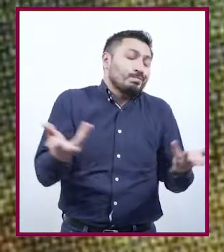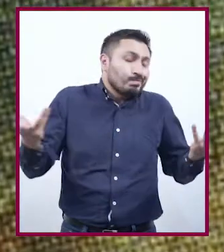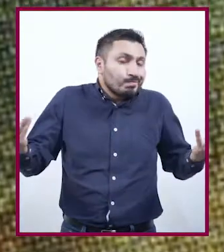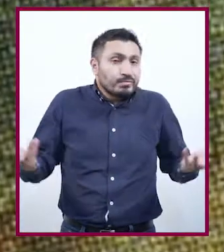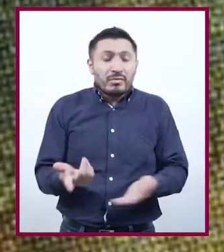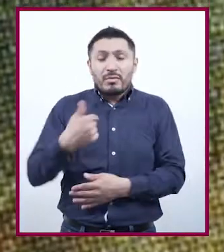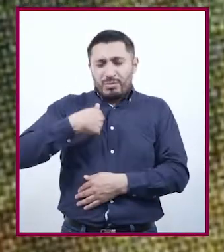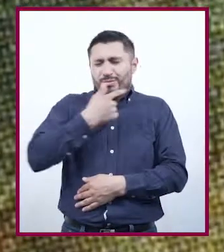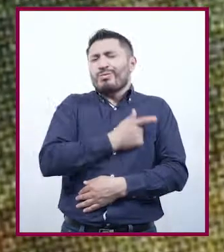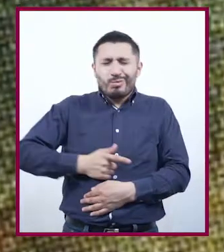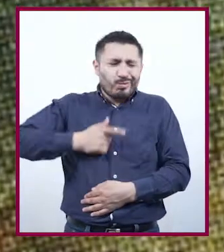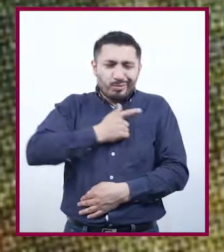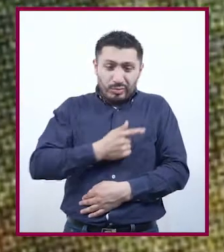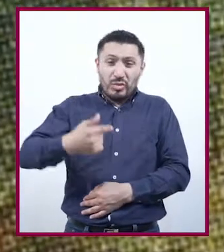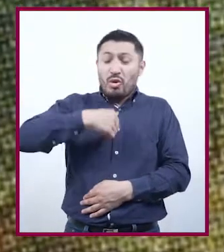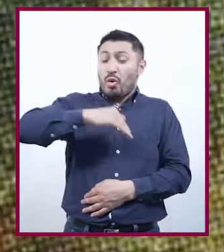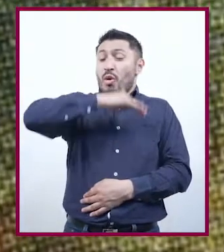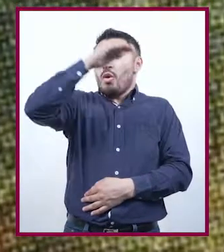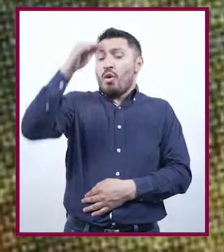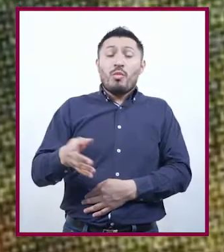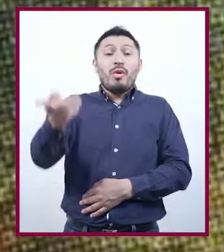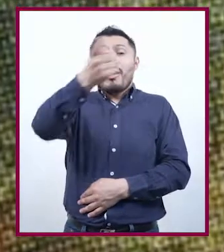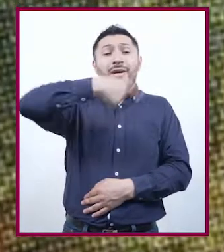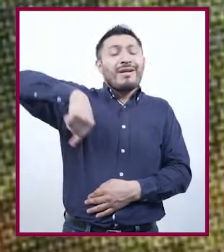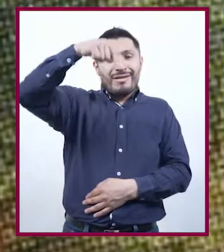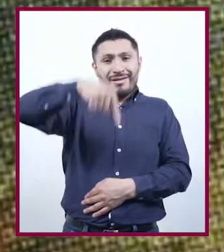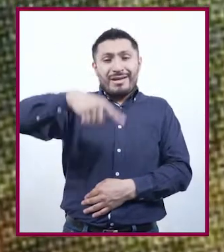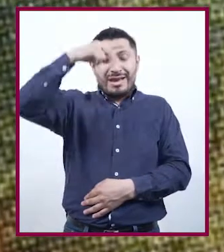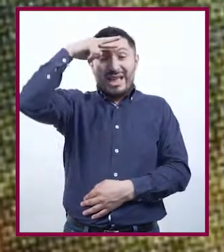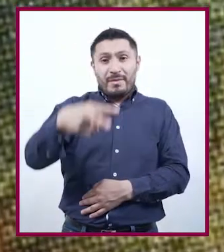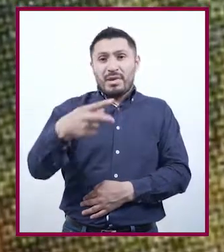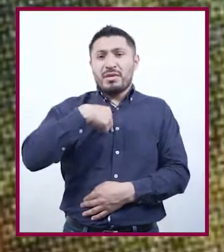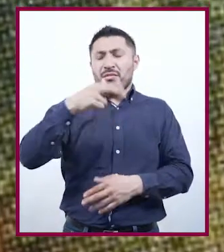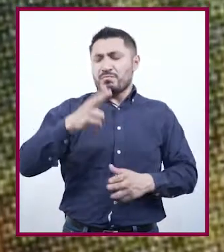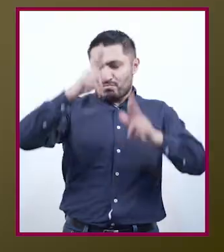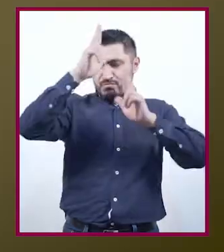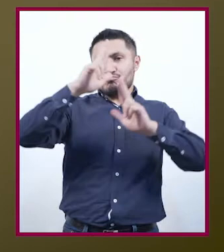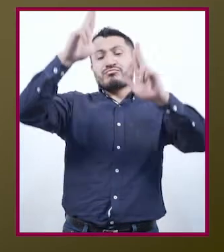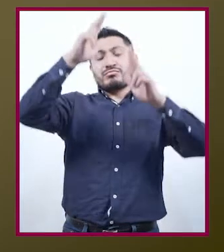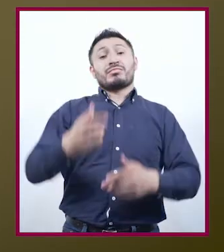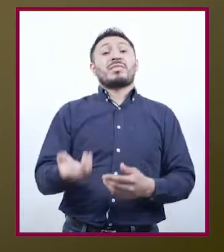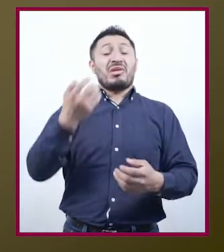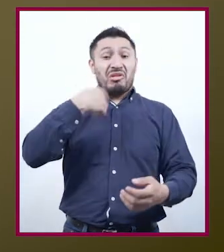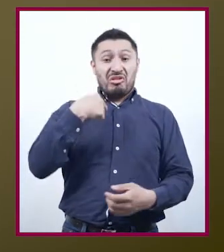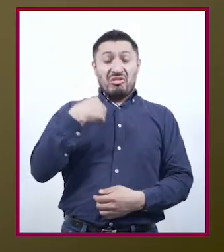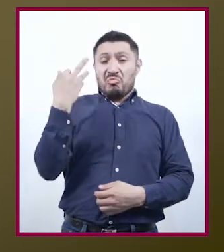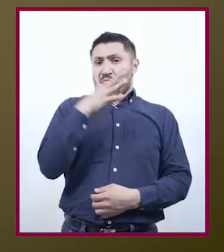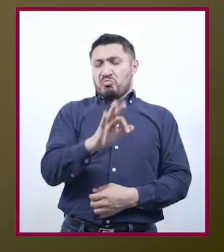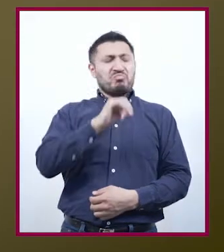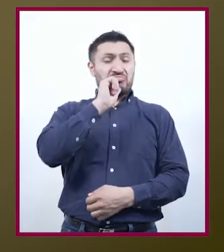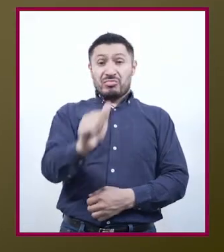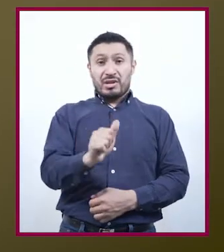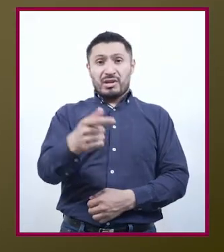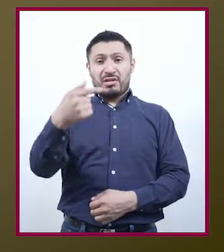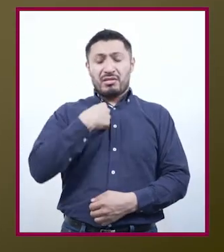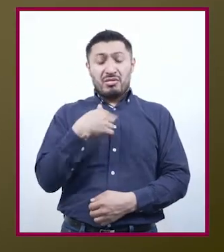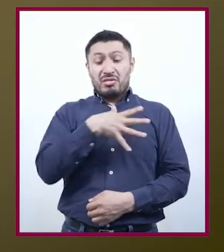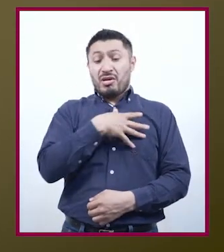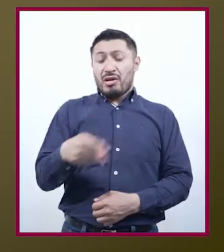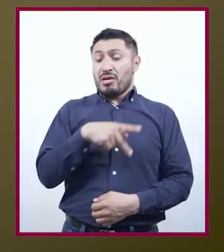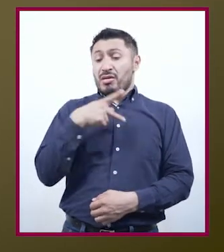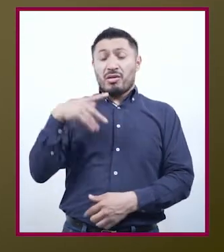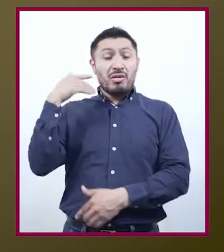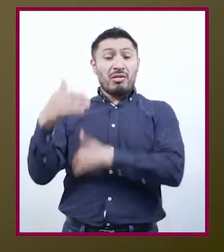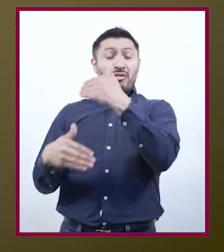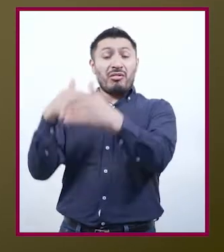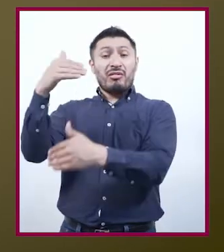ayudaros, y muero gustoso, porque muero entre vosotros, muero con honor, no como traidor. No quedará